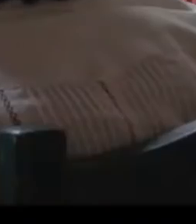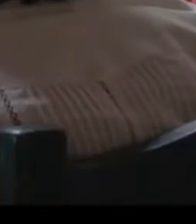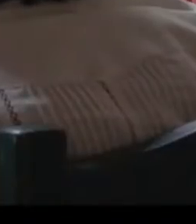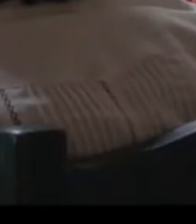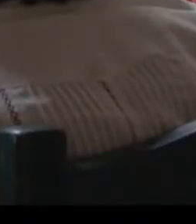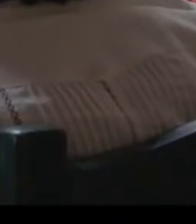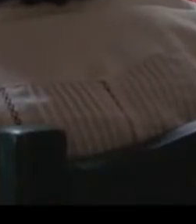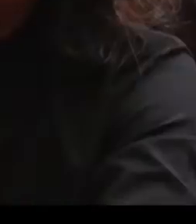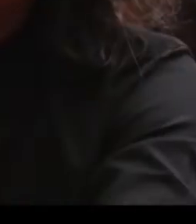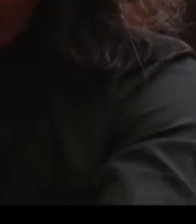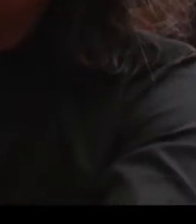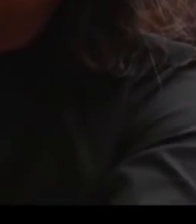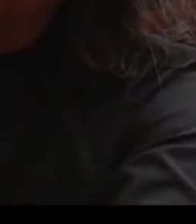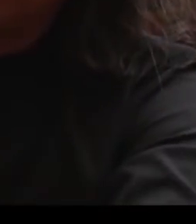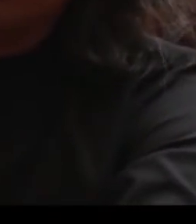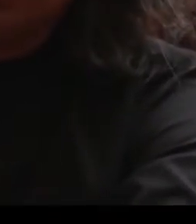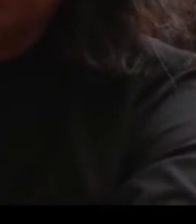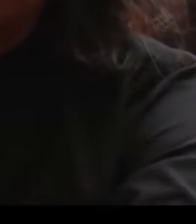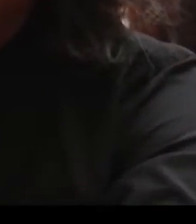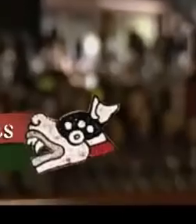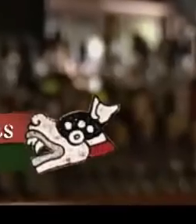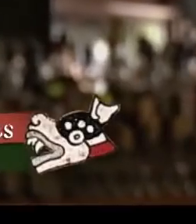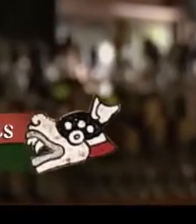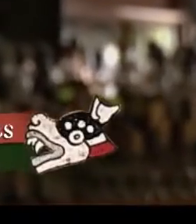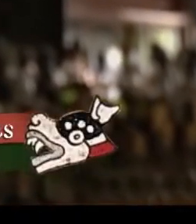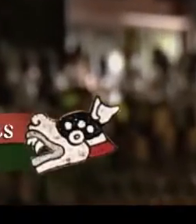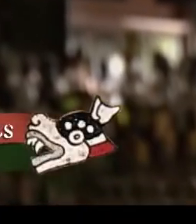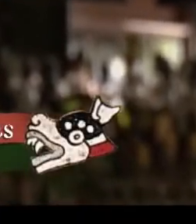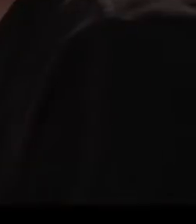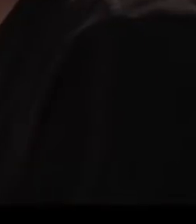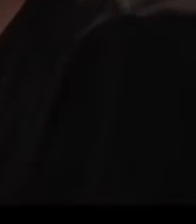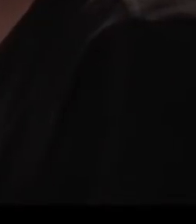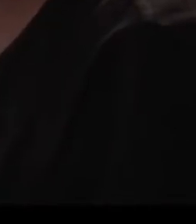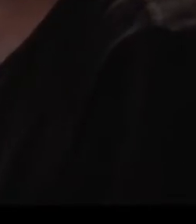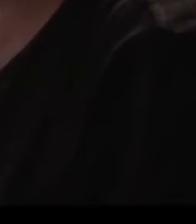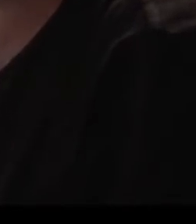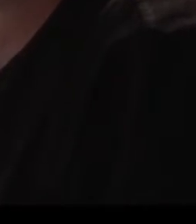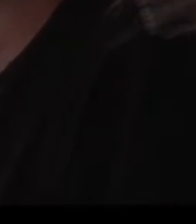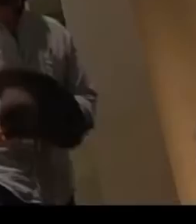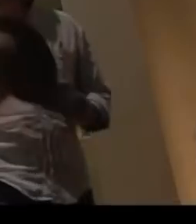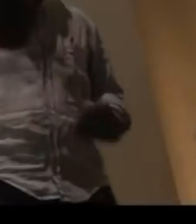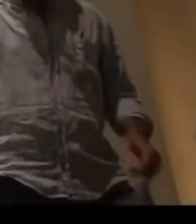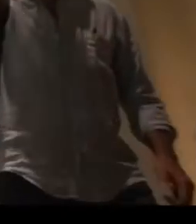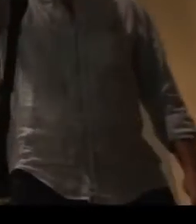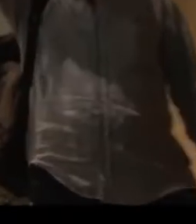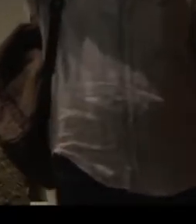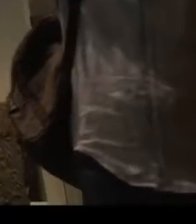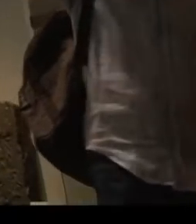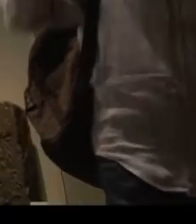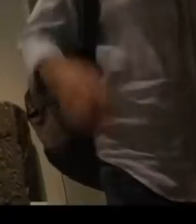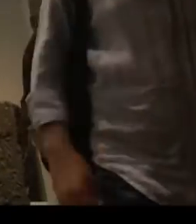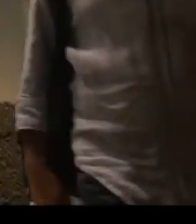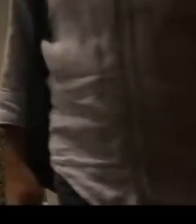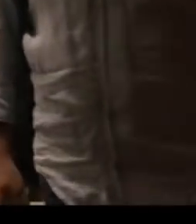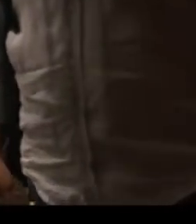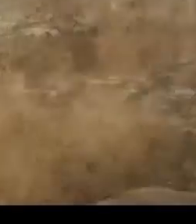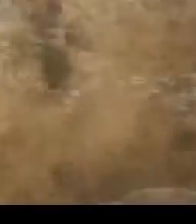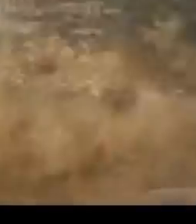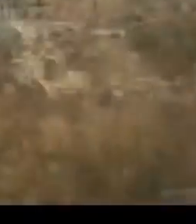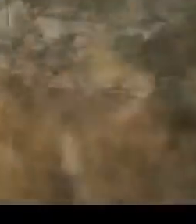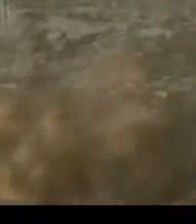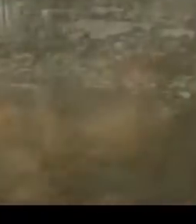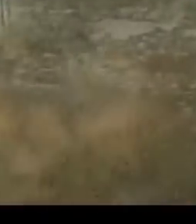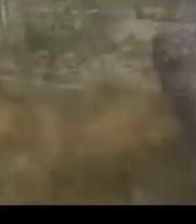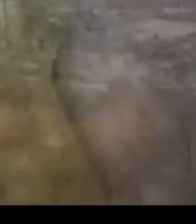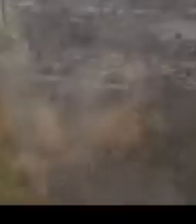resistencia cultural de los pueblos originarios en la actualidad a raíz de la caída de México Tenochtitlan. No te pierdas la retransmisión en